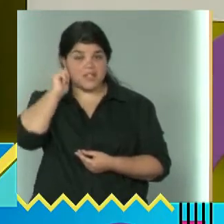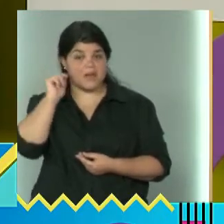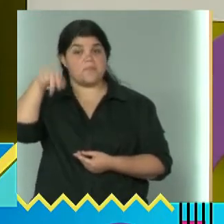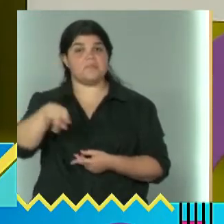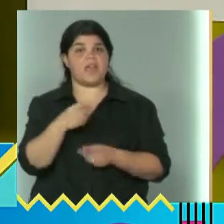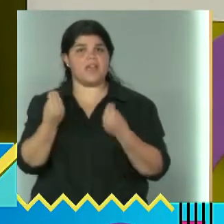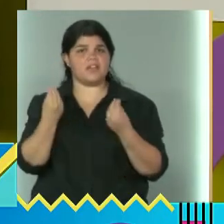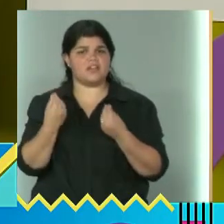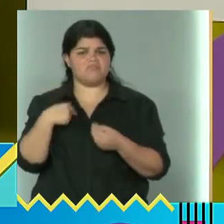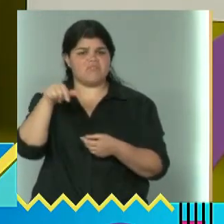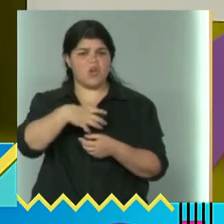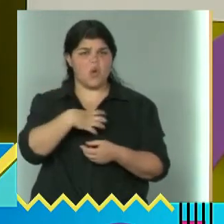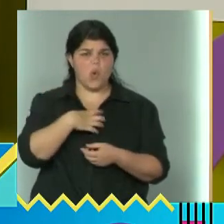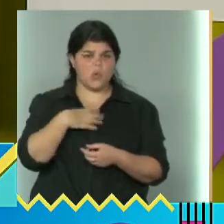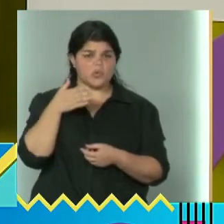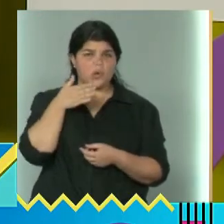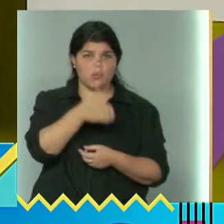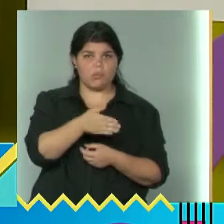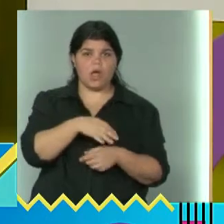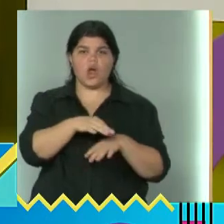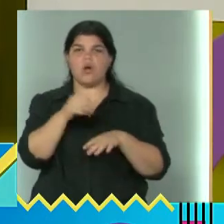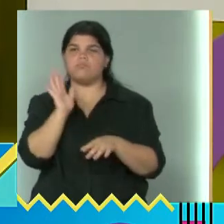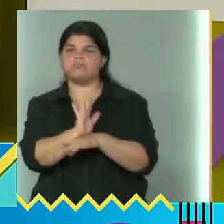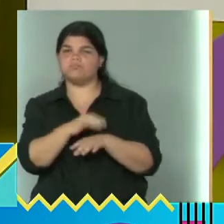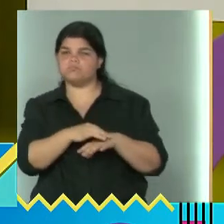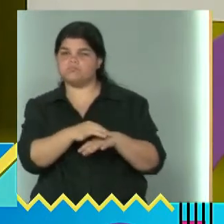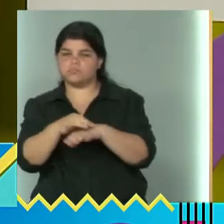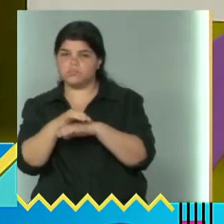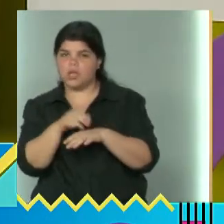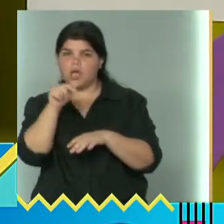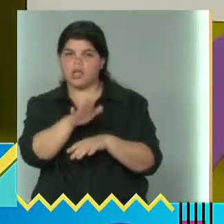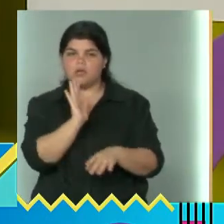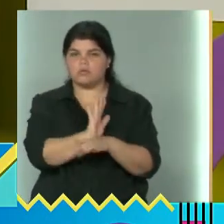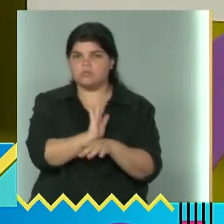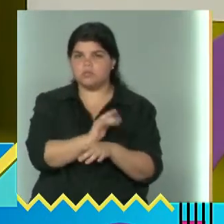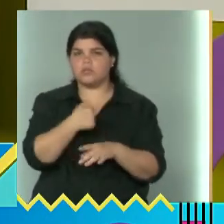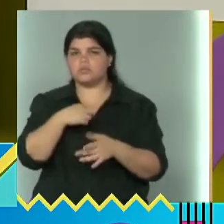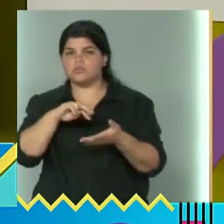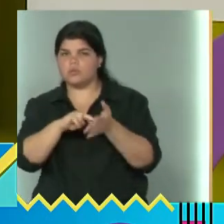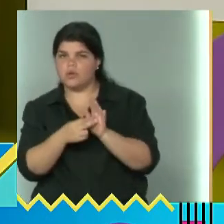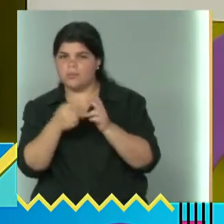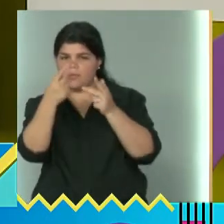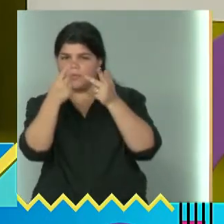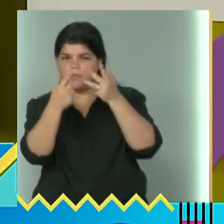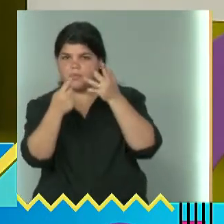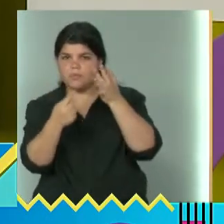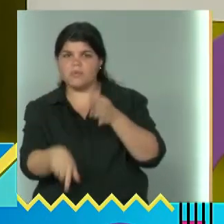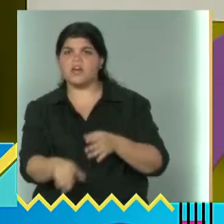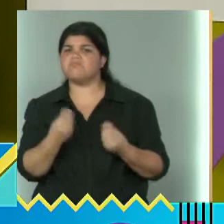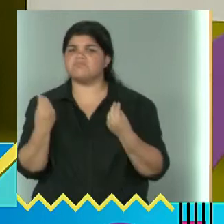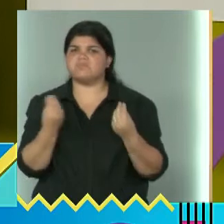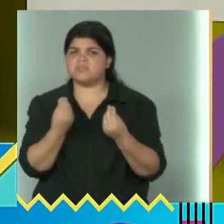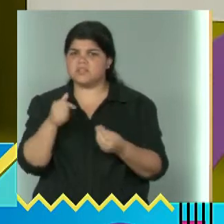un curso de coach, estoy yendo a ser coach porque tengo un problema determinado. Bueno, ¿qué es el coaching? Todo eso nos vamos a preguntar